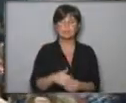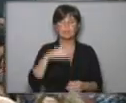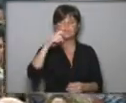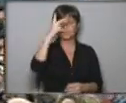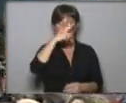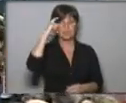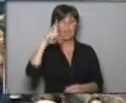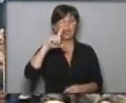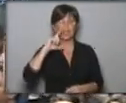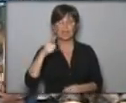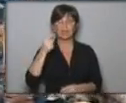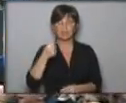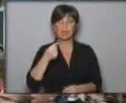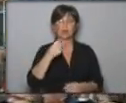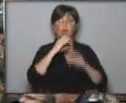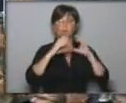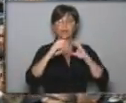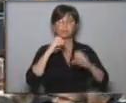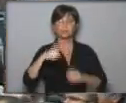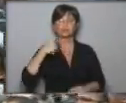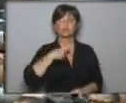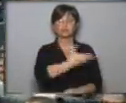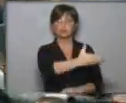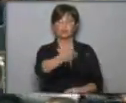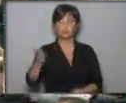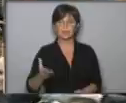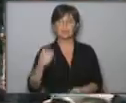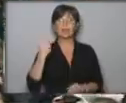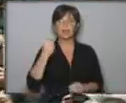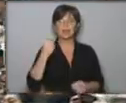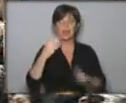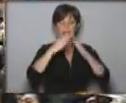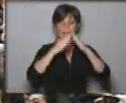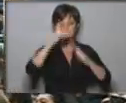Celi, encargado de comunicación social en el Vaticano.